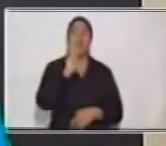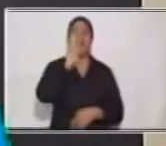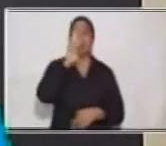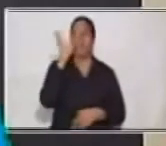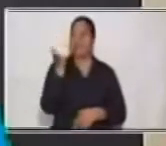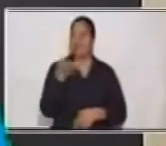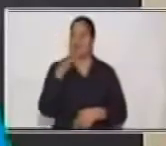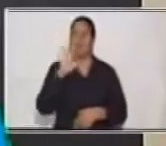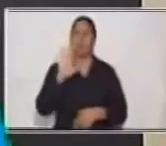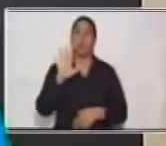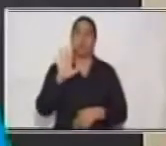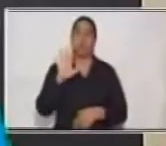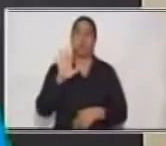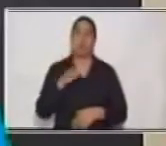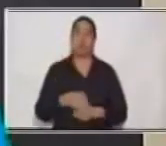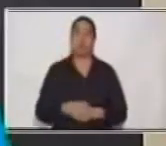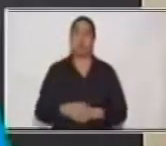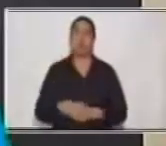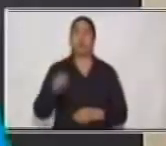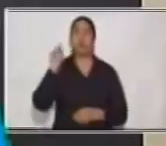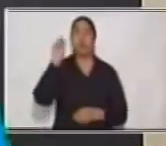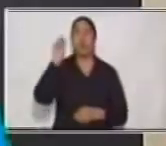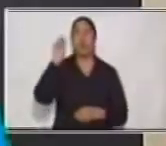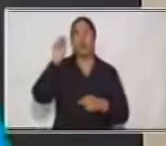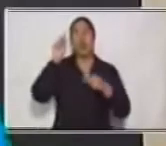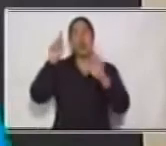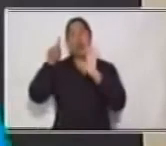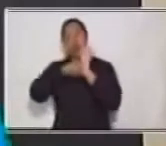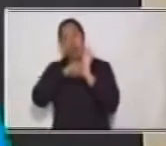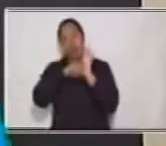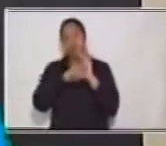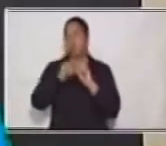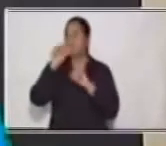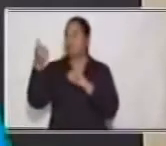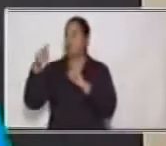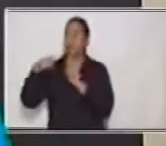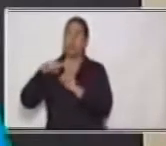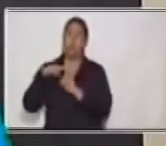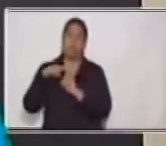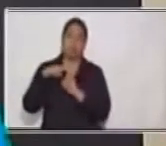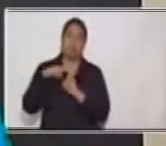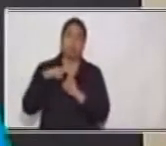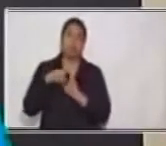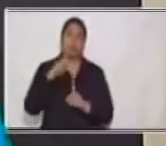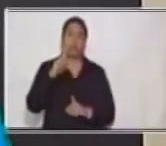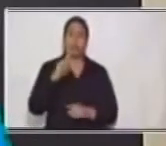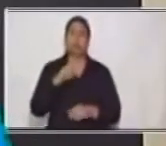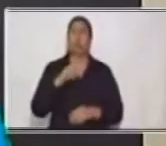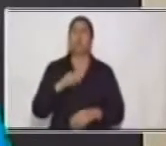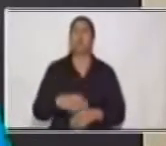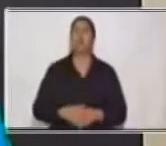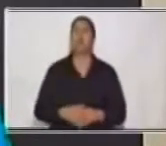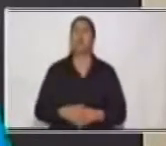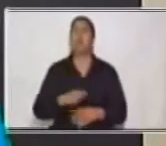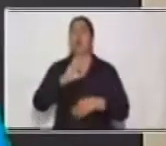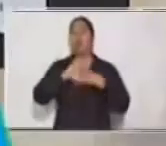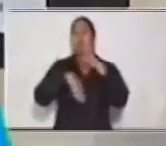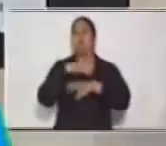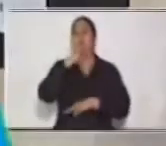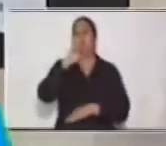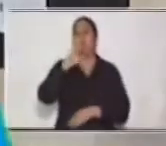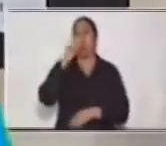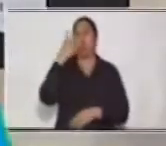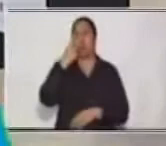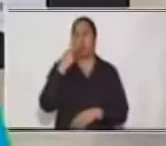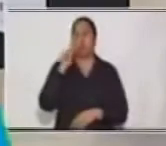Aquí negativo y aquí positivo. Y los focos los vamos a ubicar porque son los